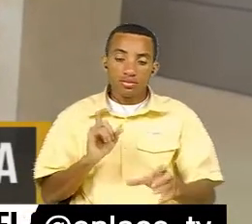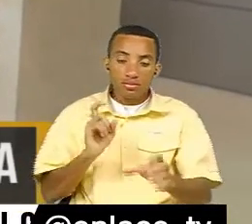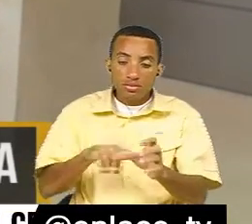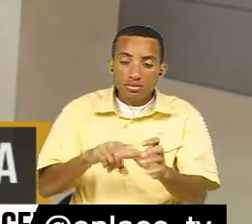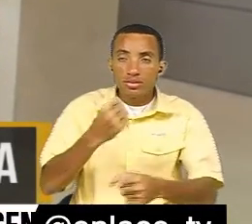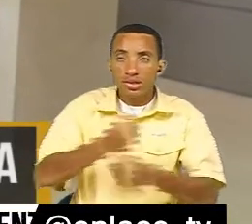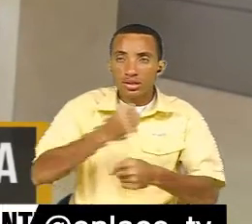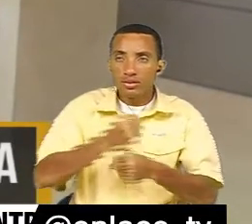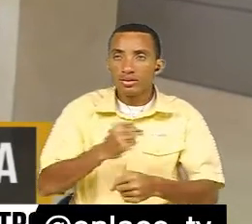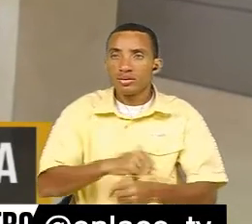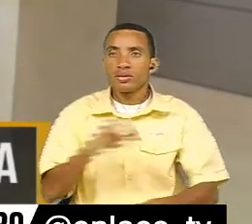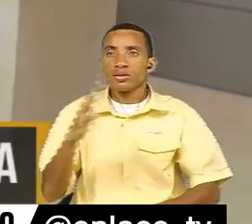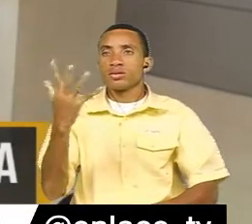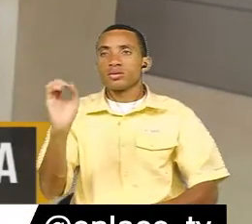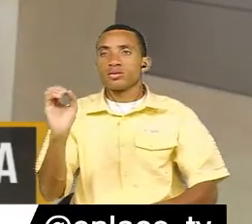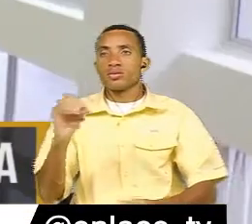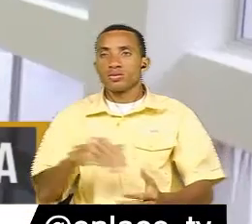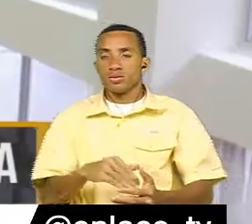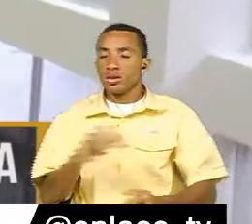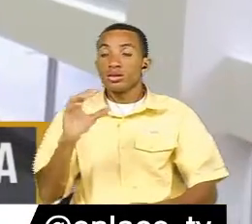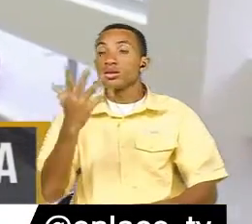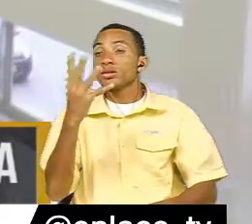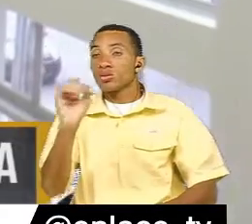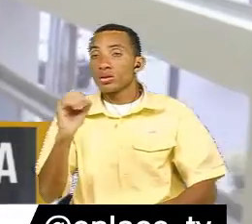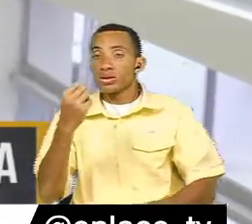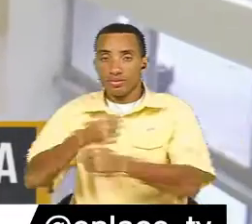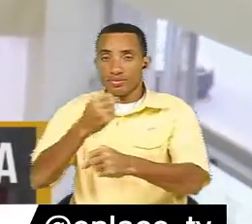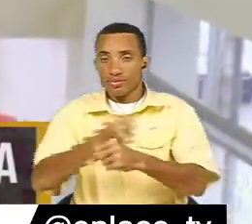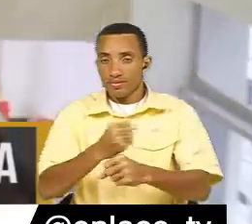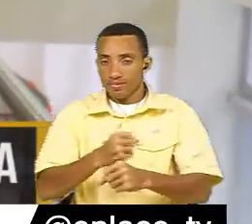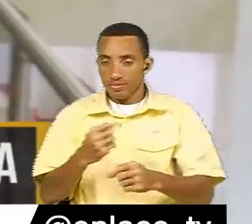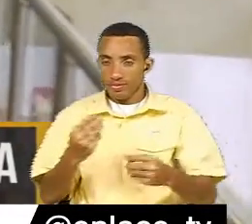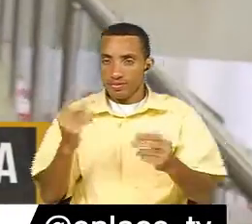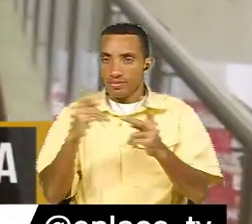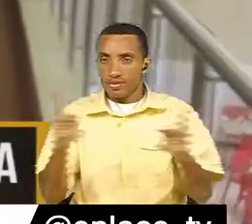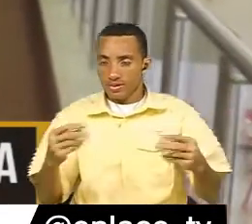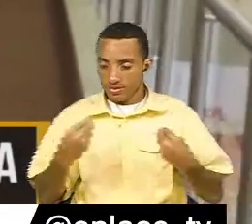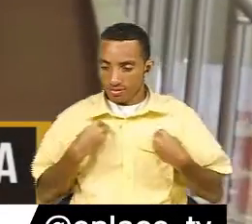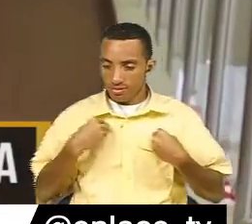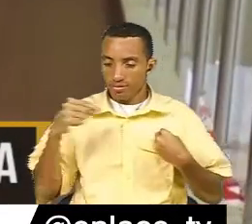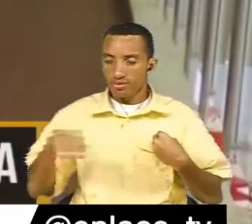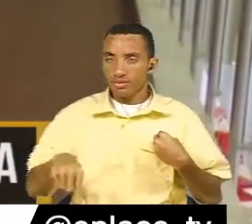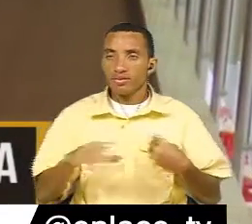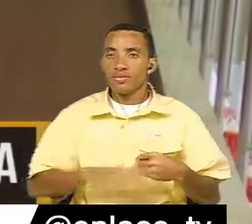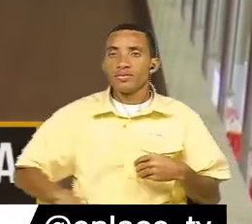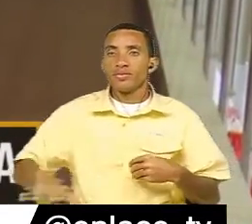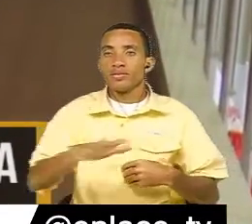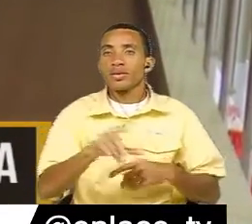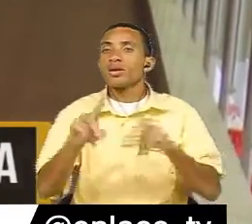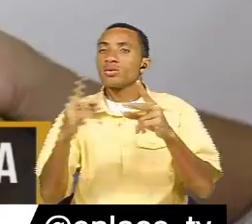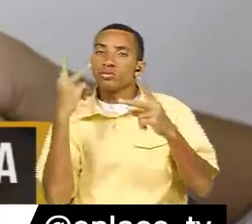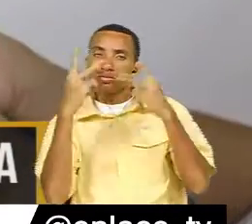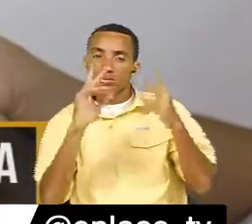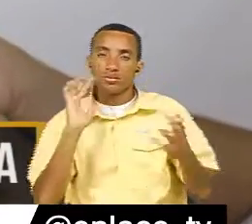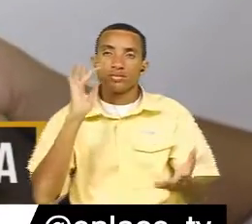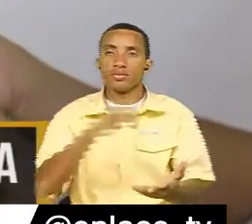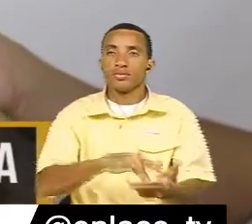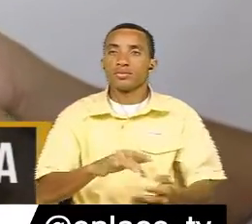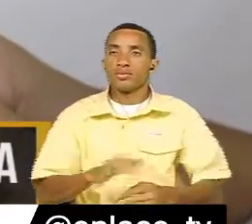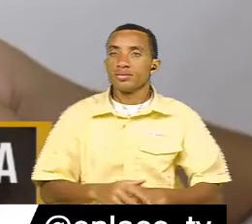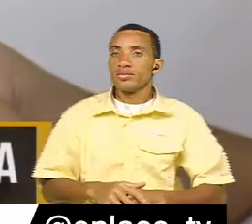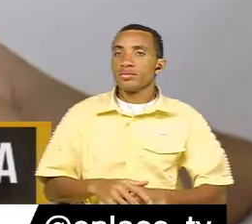más de 50 barranqueños, contribuyendo así con la contratación de mano de obra local para atender a propios y visitantes. El Parque Inn